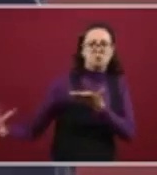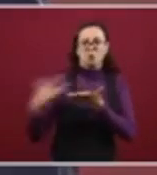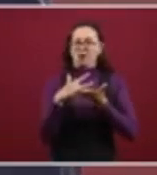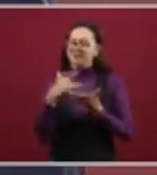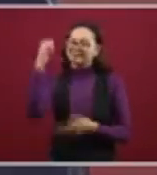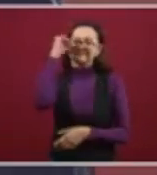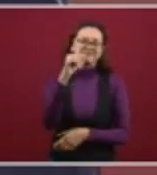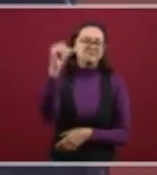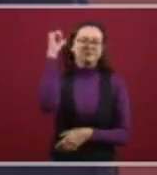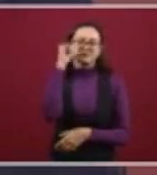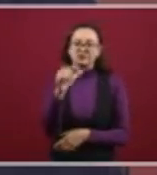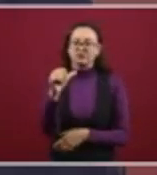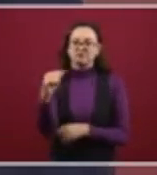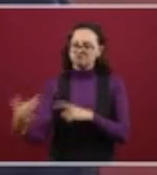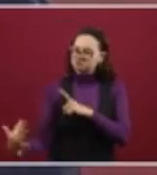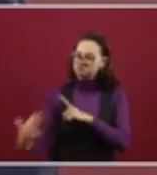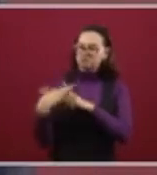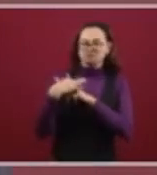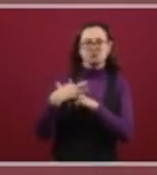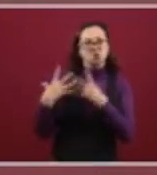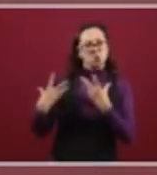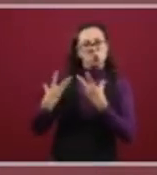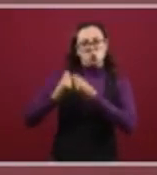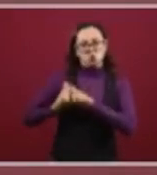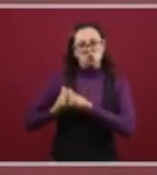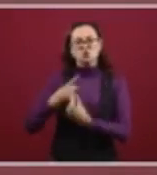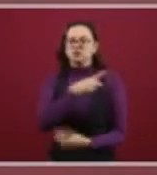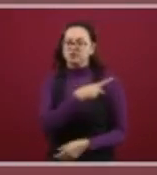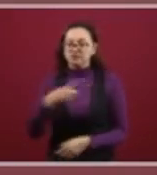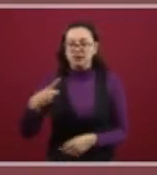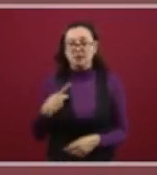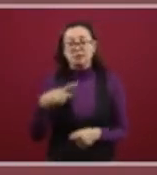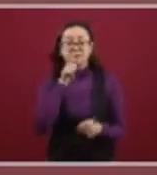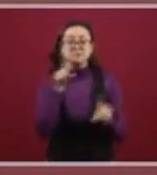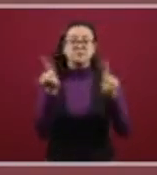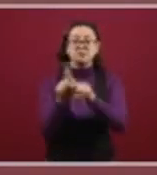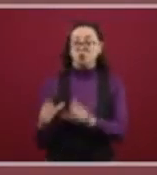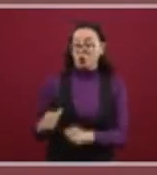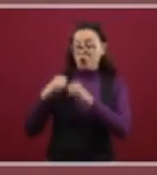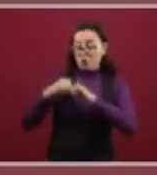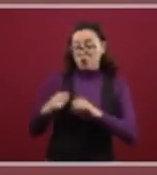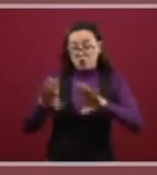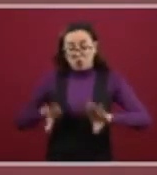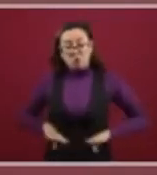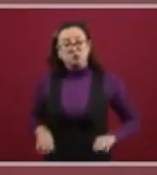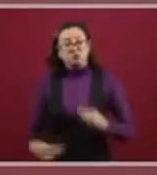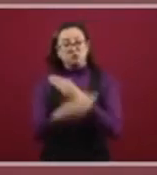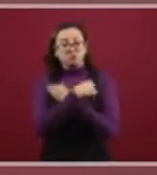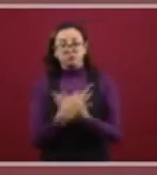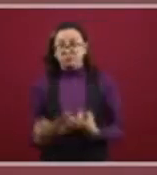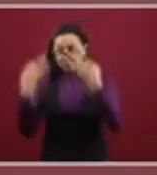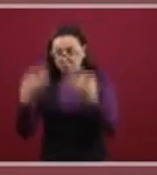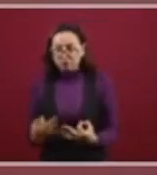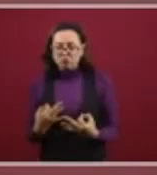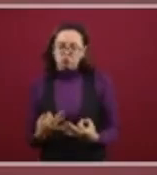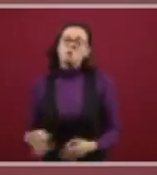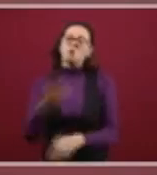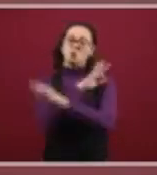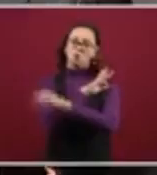y se requiere autoridad moral para poder tener autoridad política.